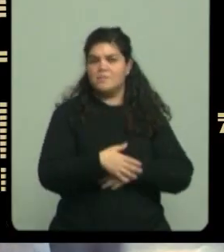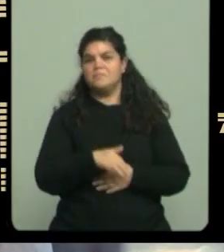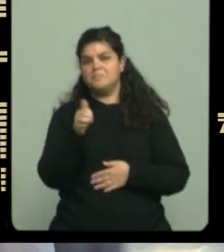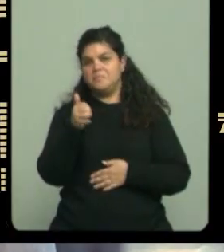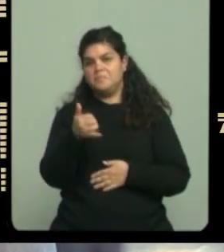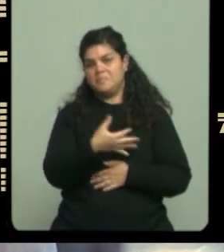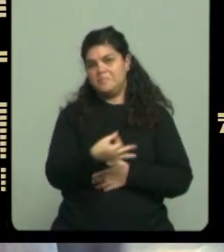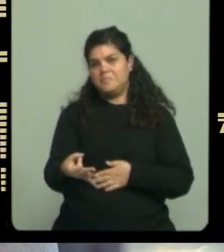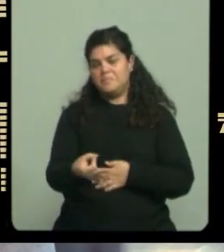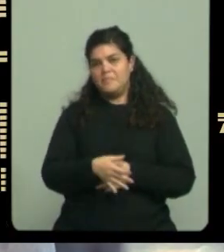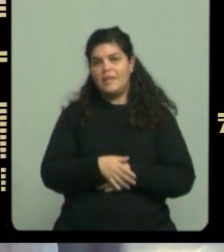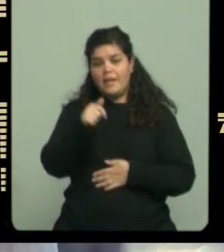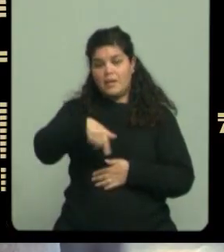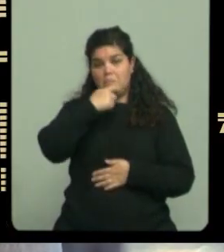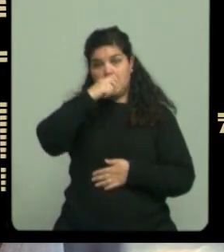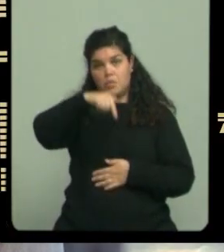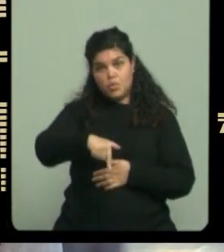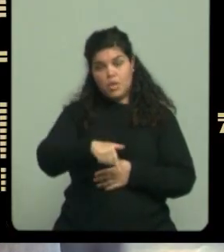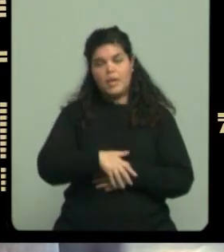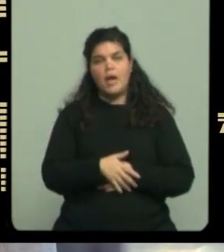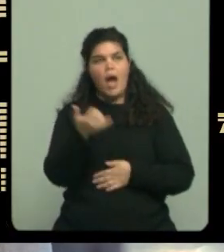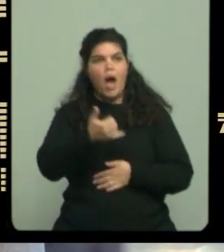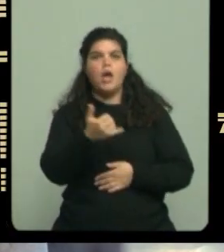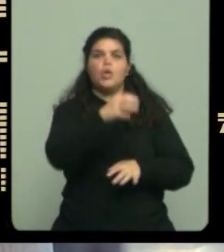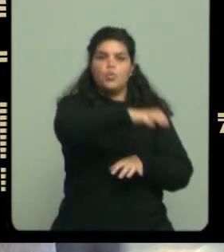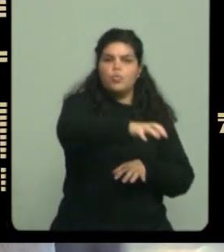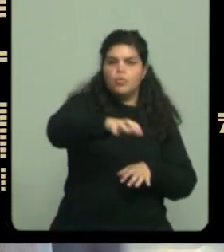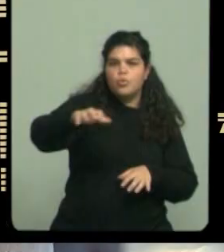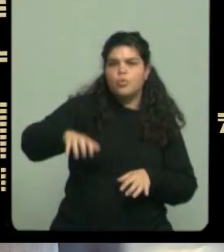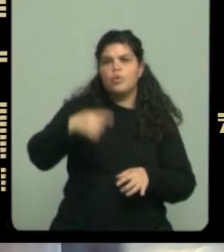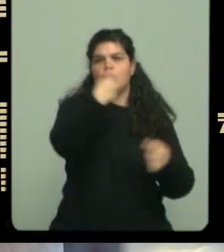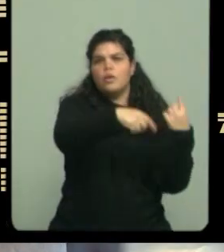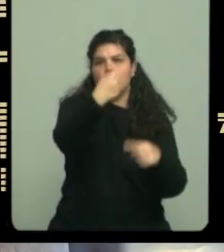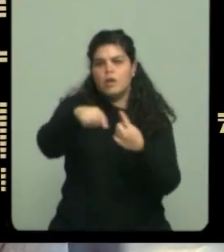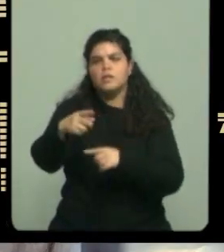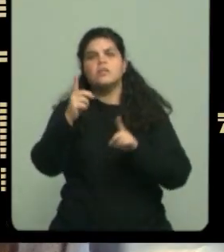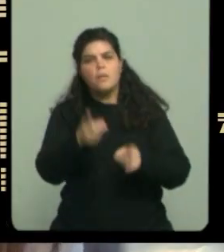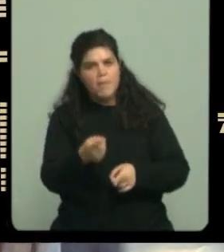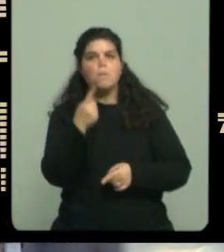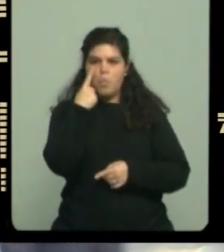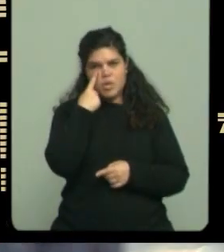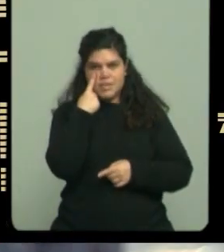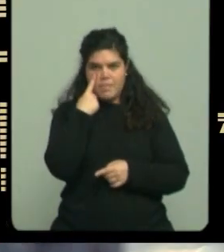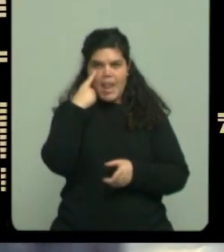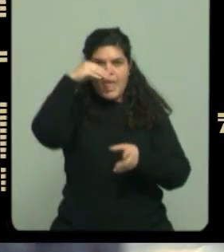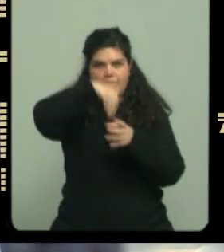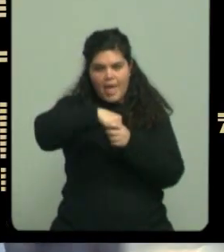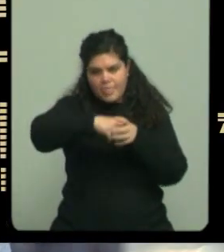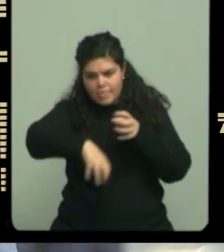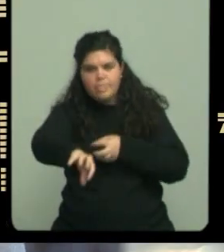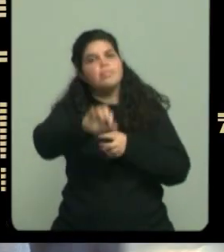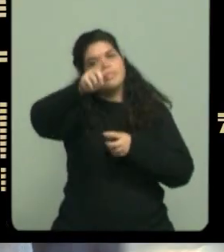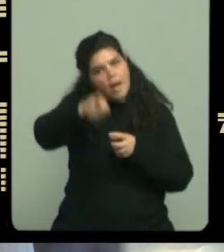por suerte en Mendoza tenemos un montón de espacios, de organismos, en las municipalidades también hay áreas de